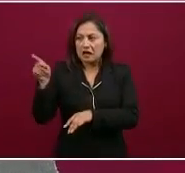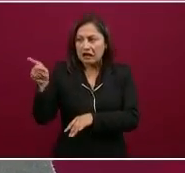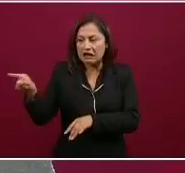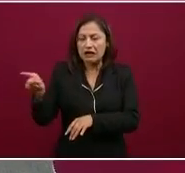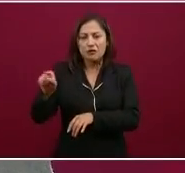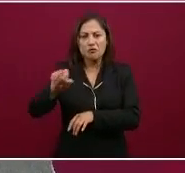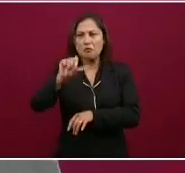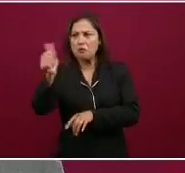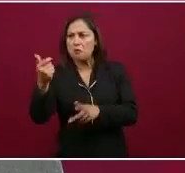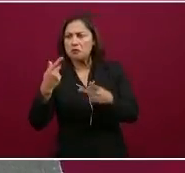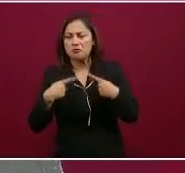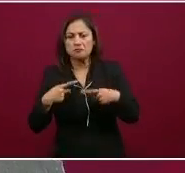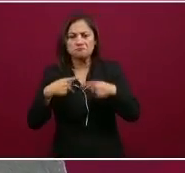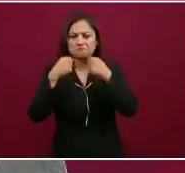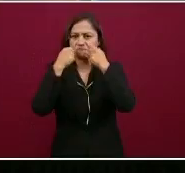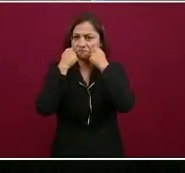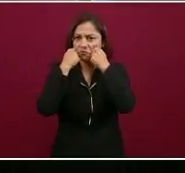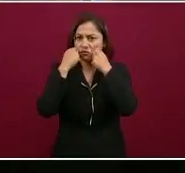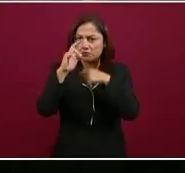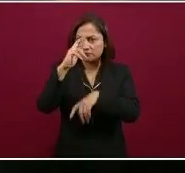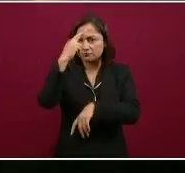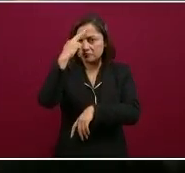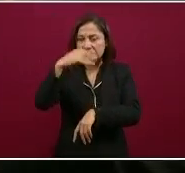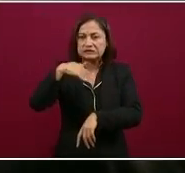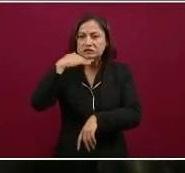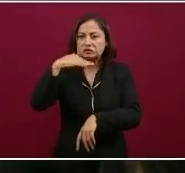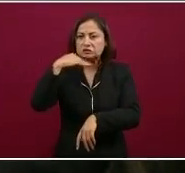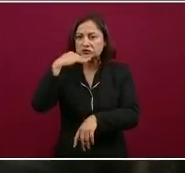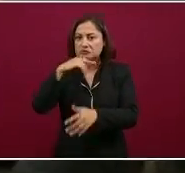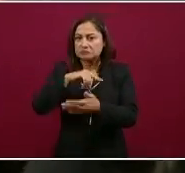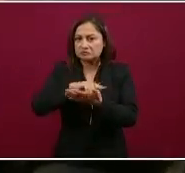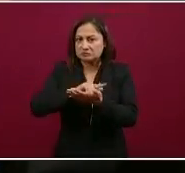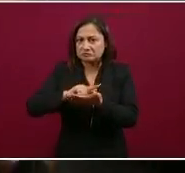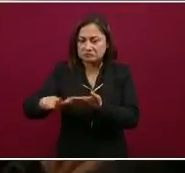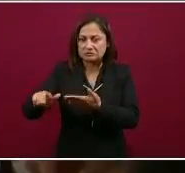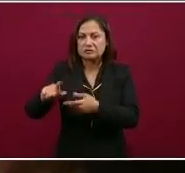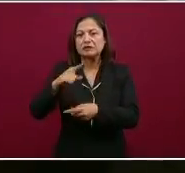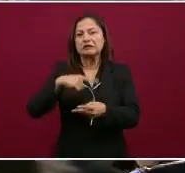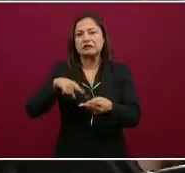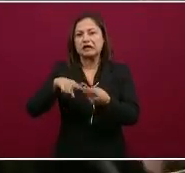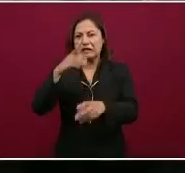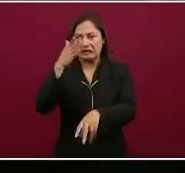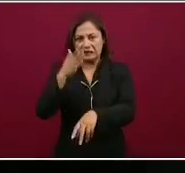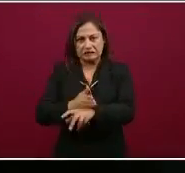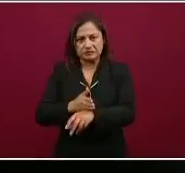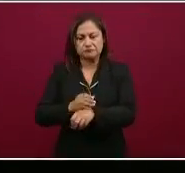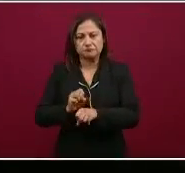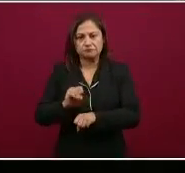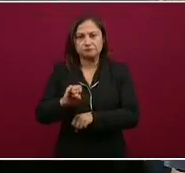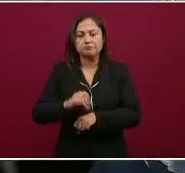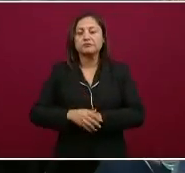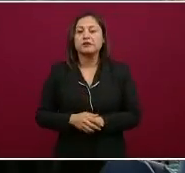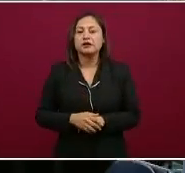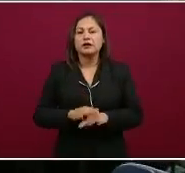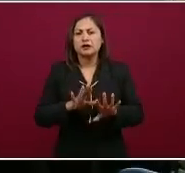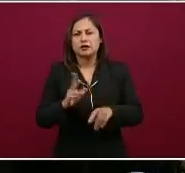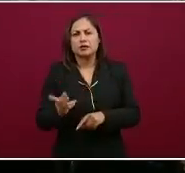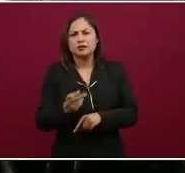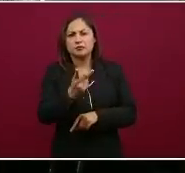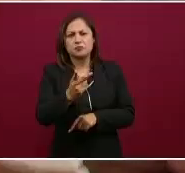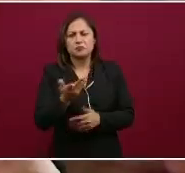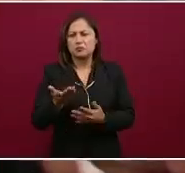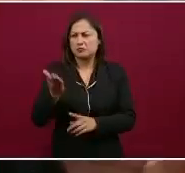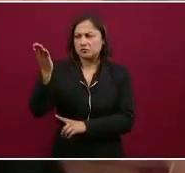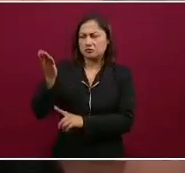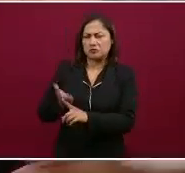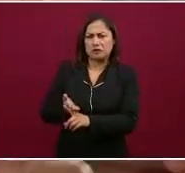Es cero corrupción, cero impunidad. ¿No le parece que hay conflicto de interés en el hecho de que él, siendo funcionario ya público,